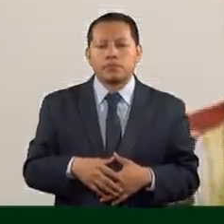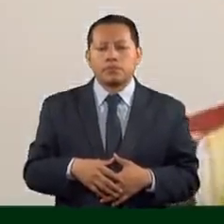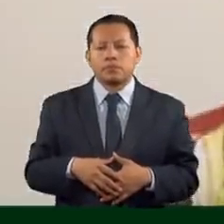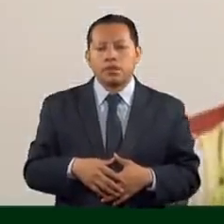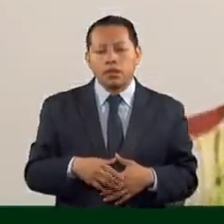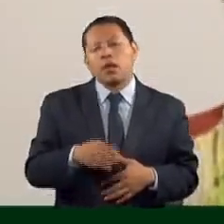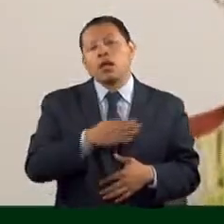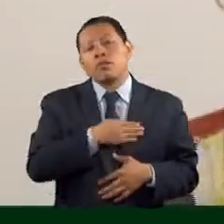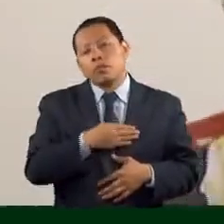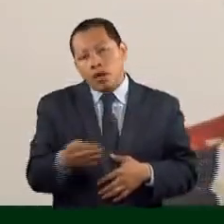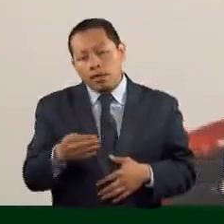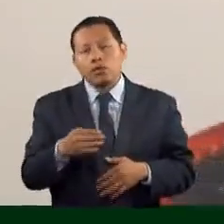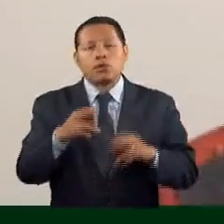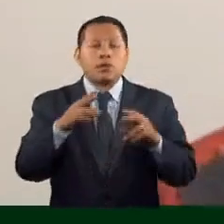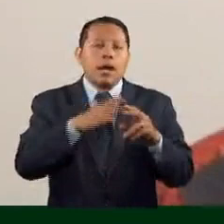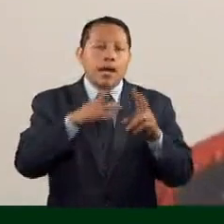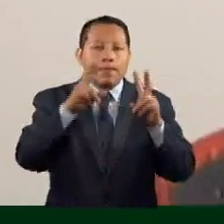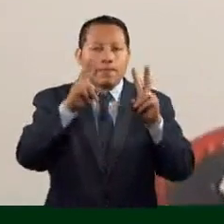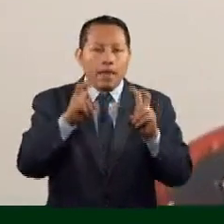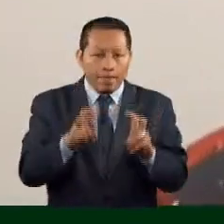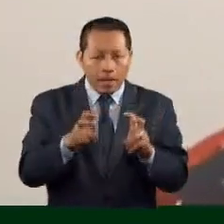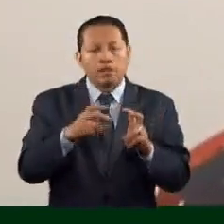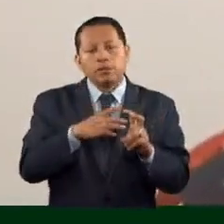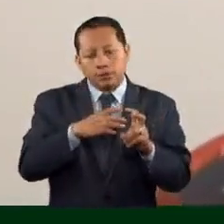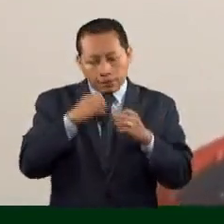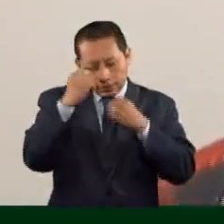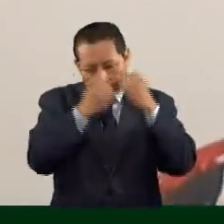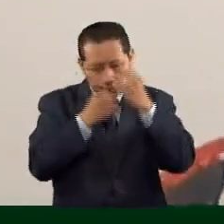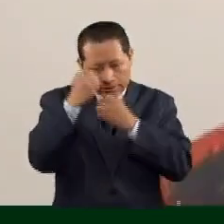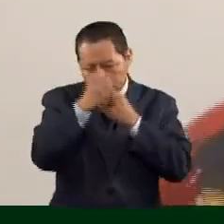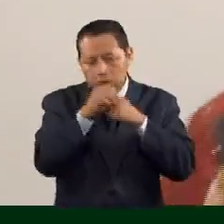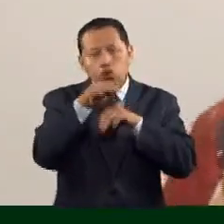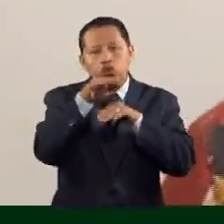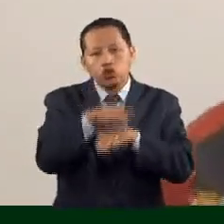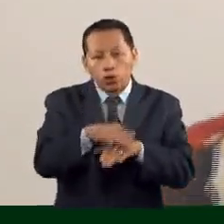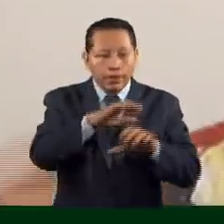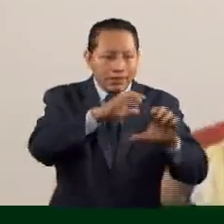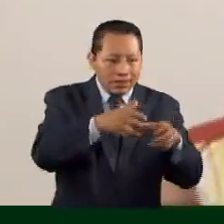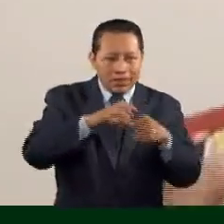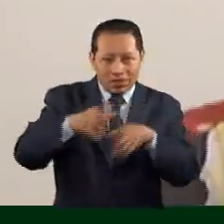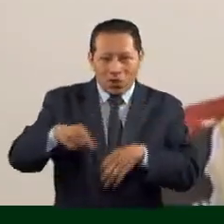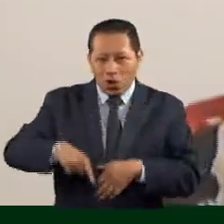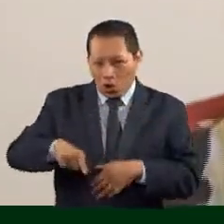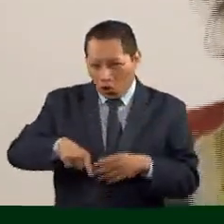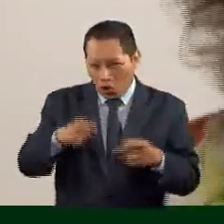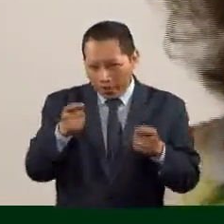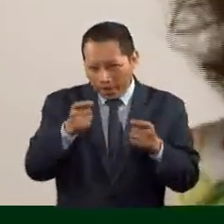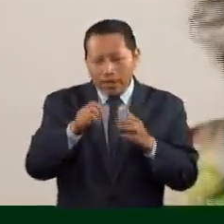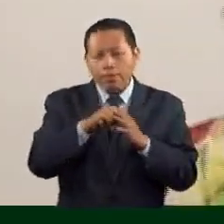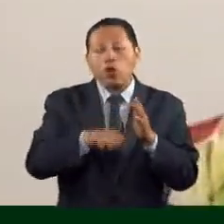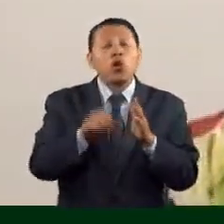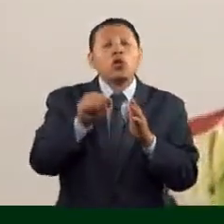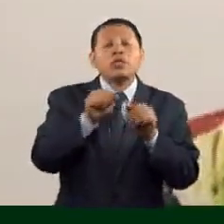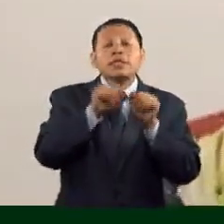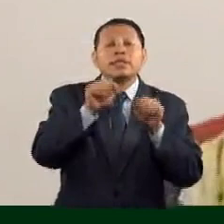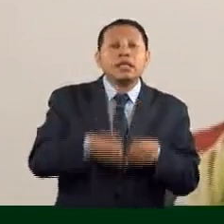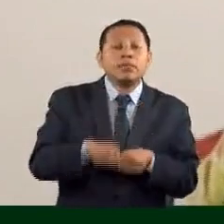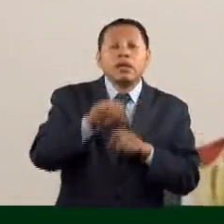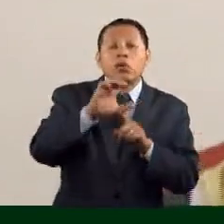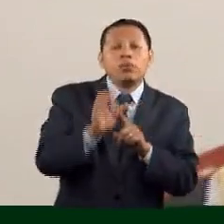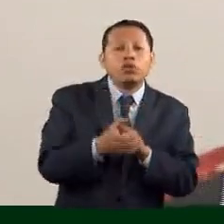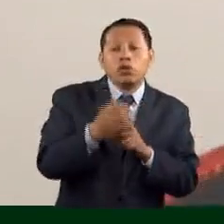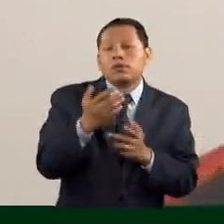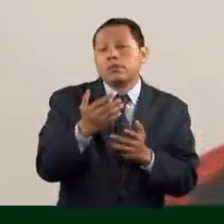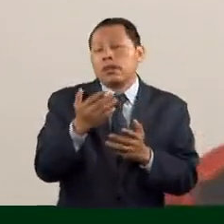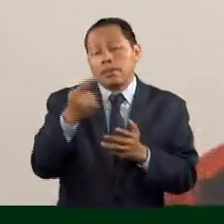Y bueno, pues hay temas también que se revisan sobre los órganos de gobierno, por ejemplo, el sistema de comisiones, el proceso